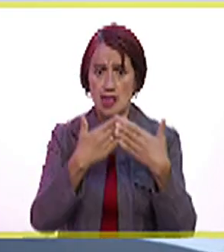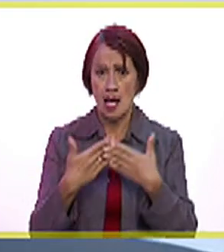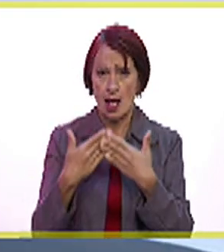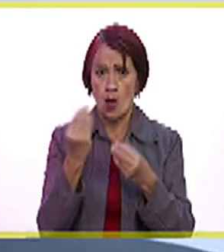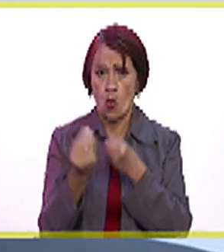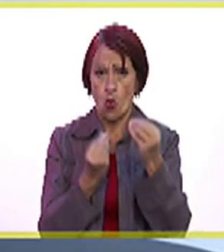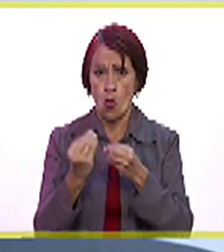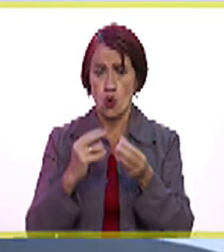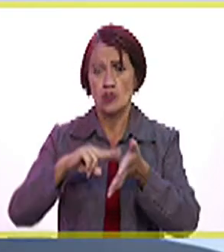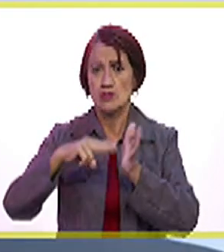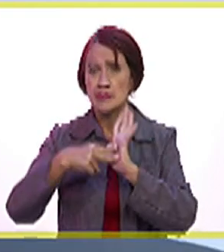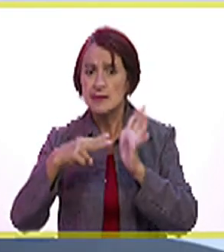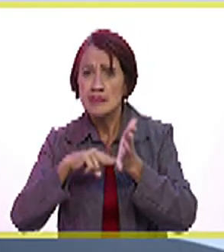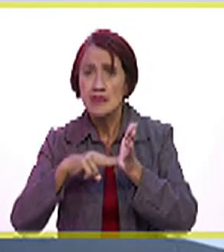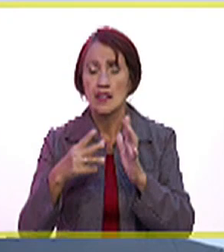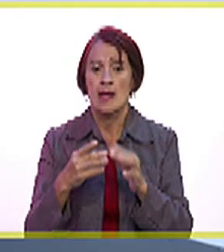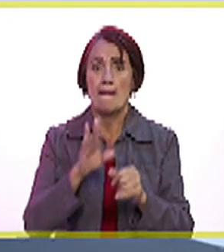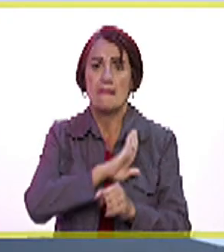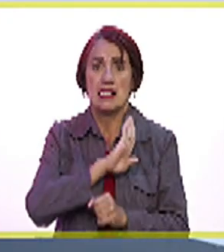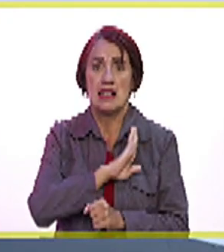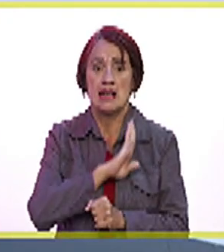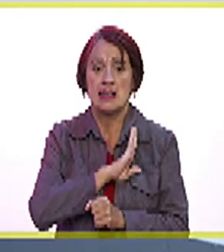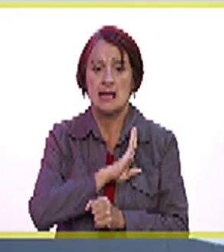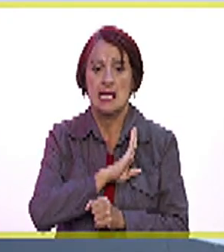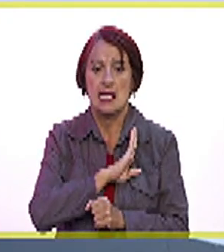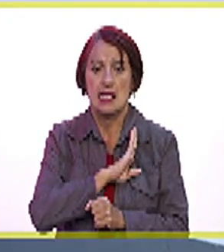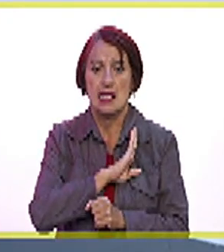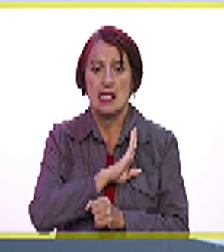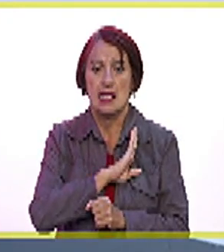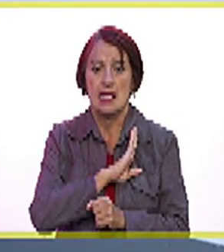de los sentidos, o sea, que pertenecen a la orden